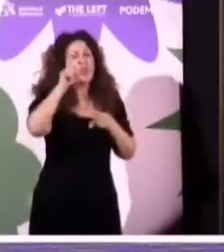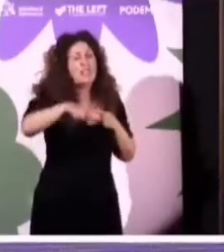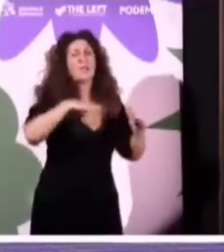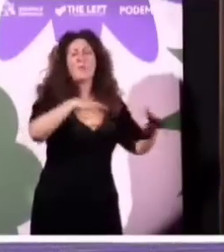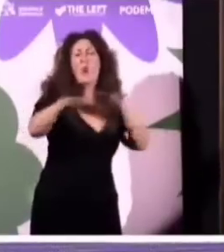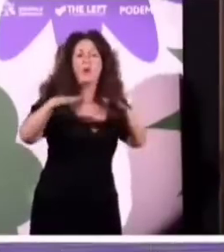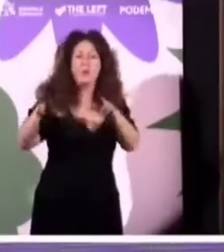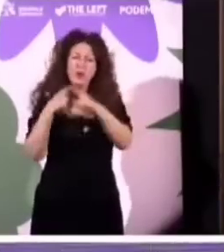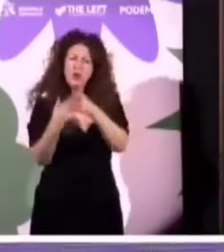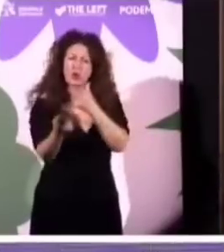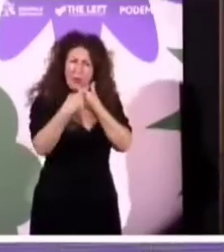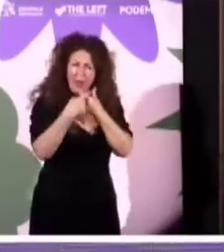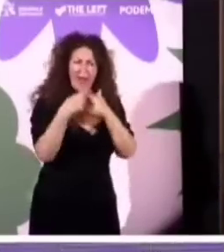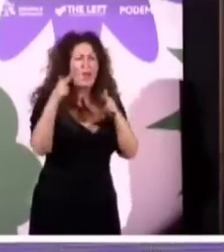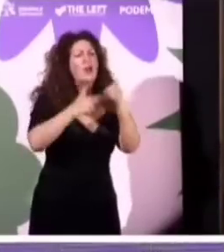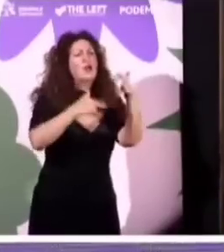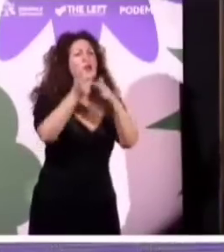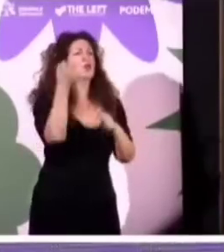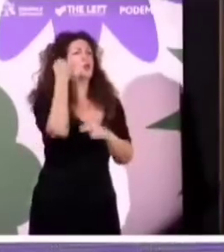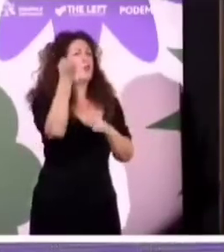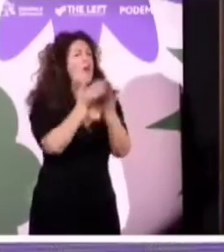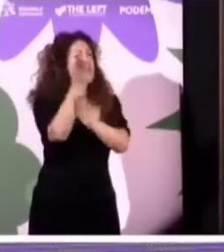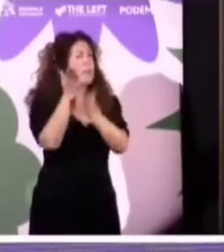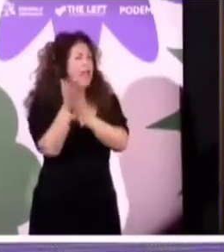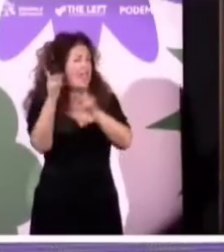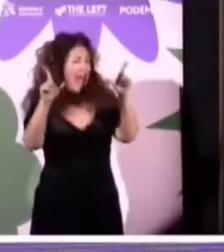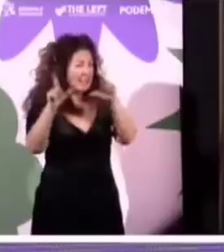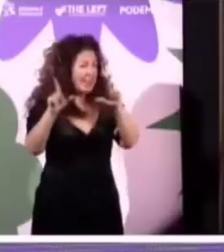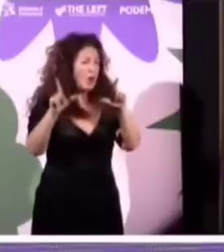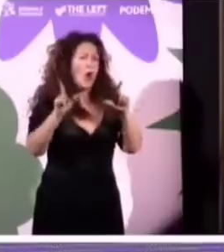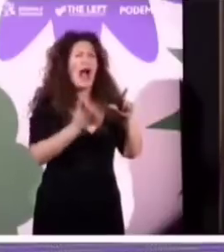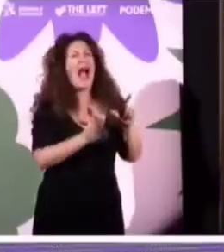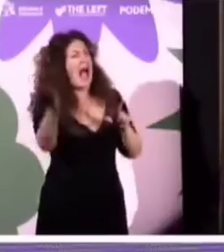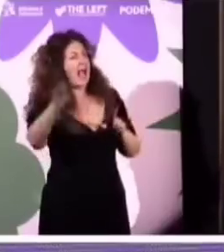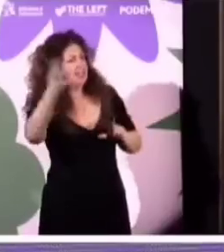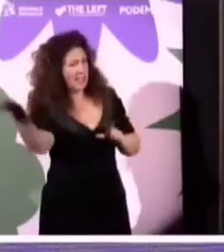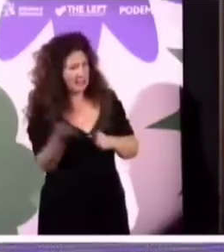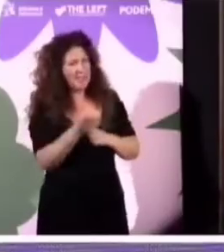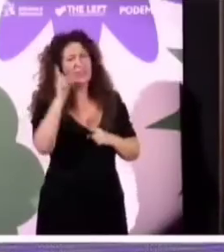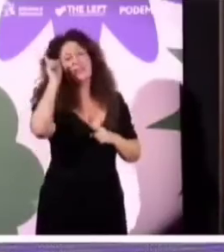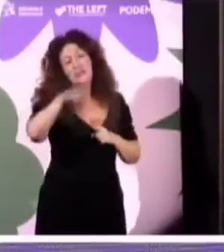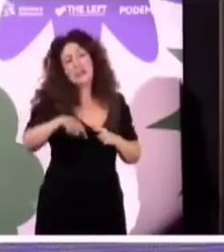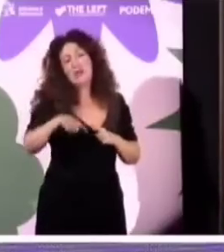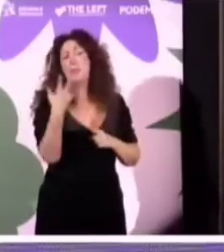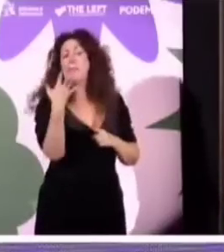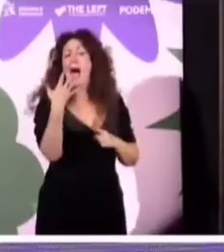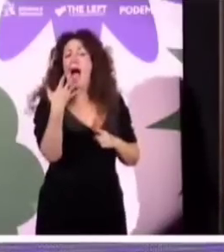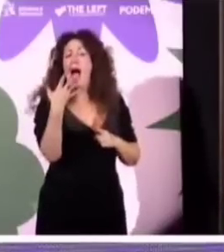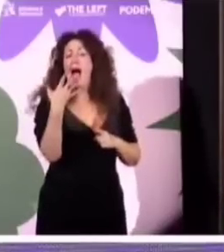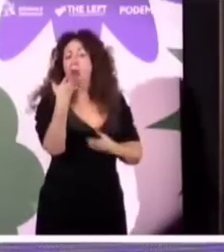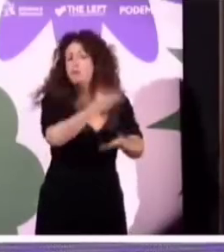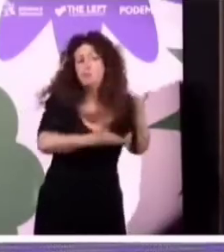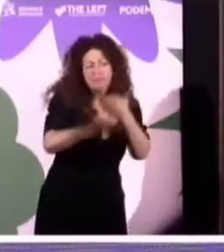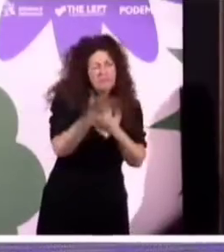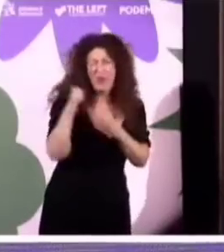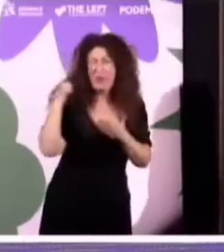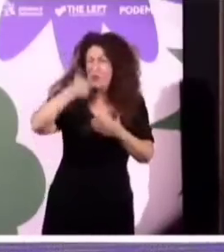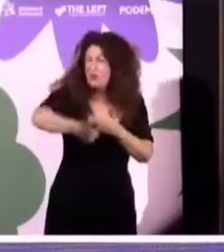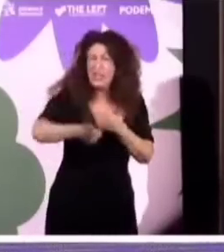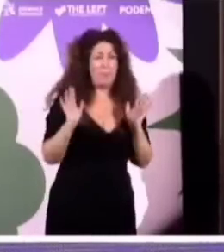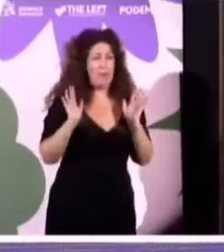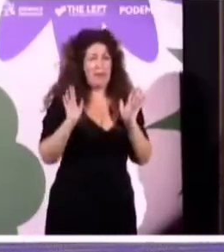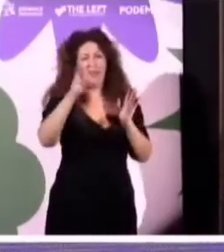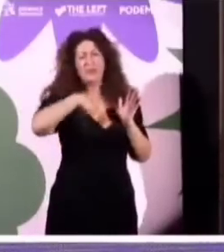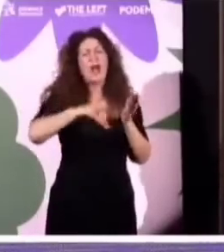movimientos sociales, construir poder mediático alternativo y, por supuesto, tender la mano como ha hecho siempre este partido. Este